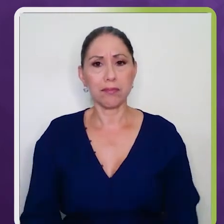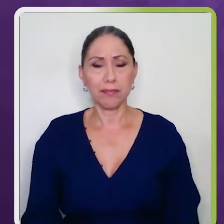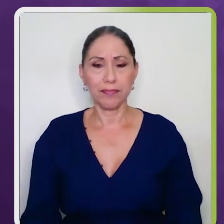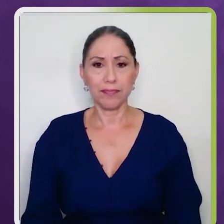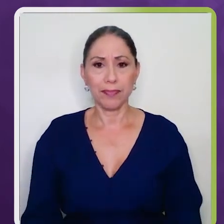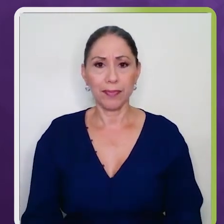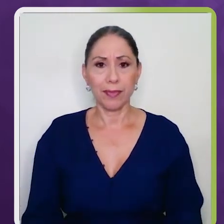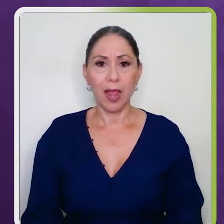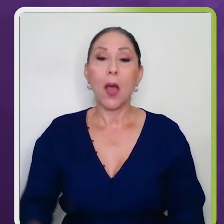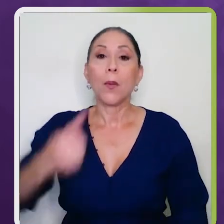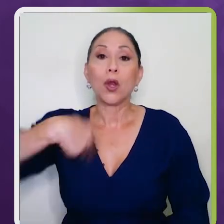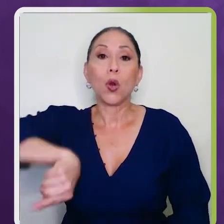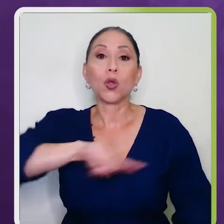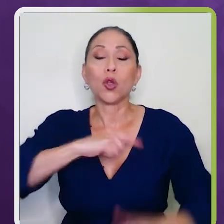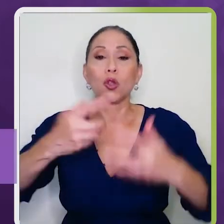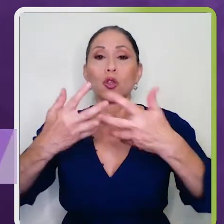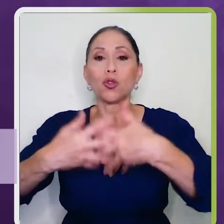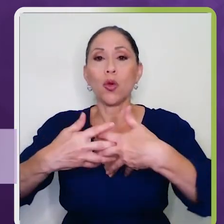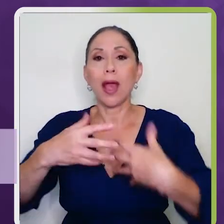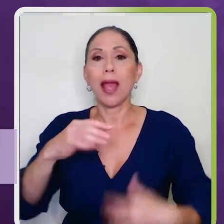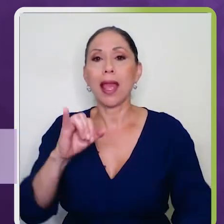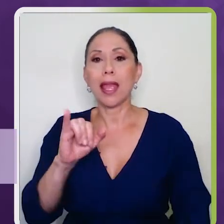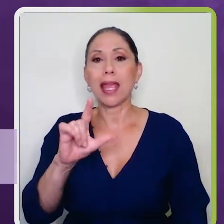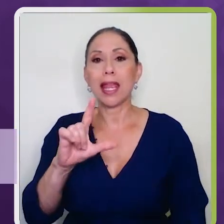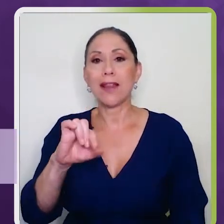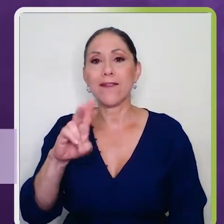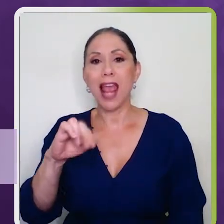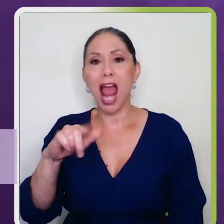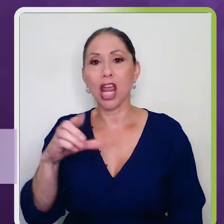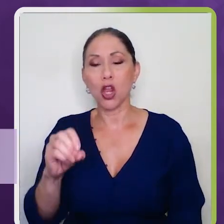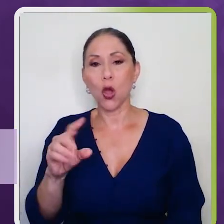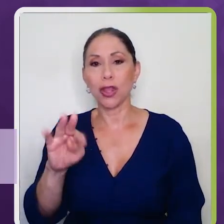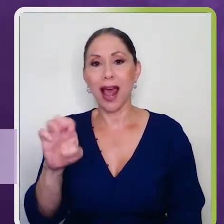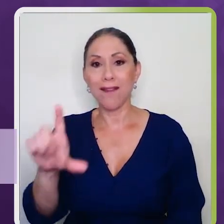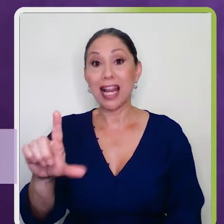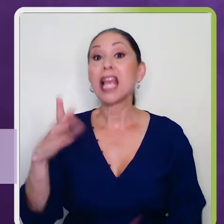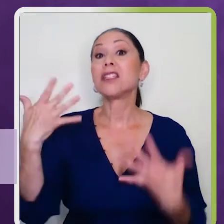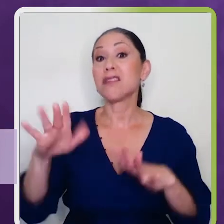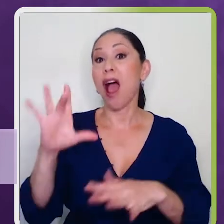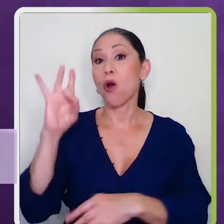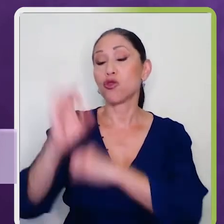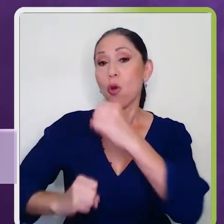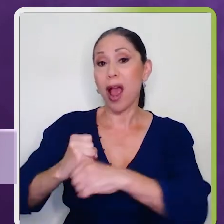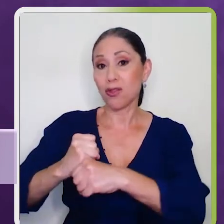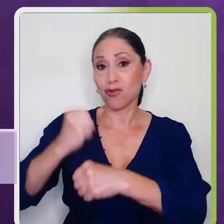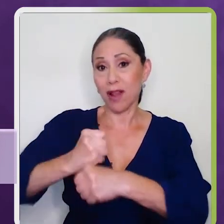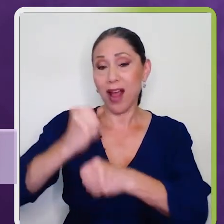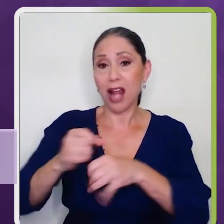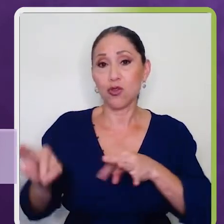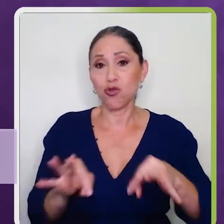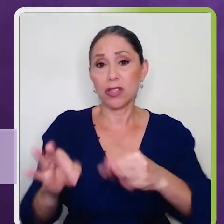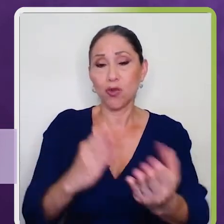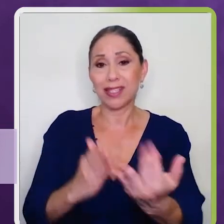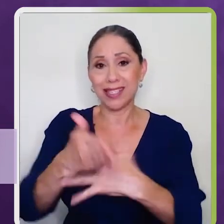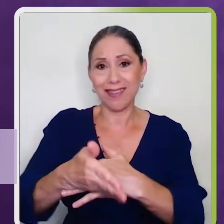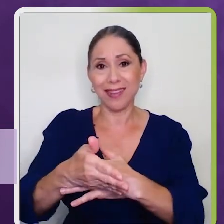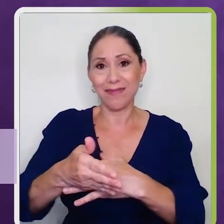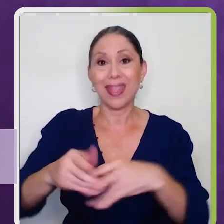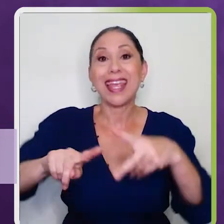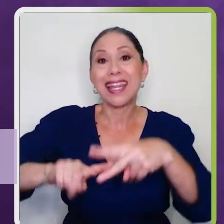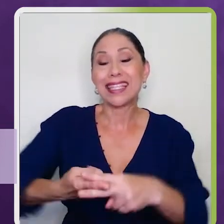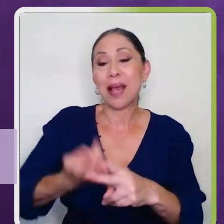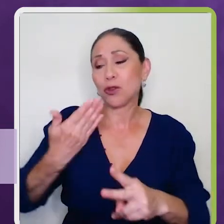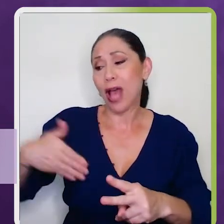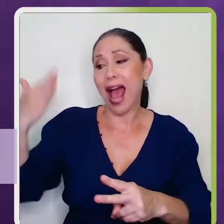Sí, nosotros desde el Viajo Travel tenemos 8 años de estar trabajando el turismo accesible. Iniciamos hace 8 años en empezar